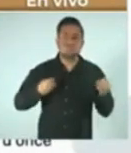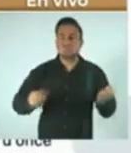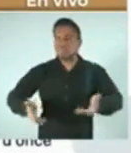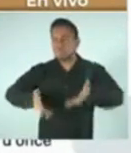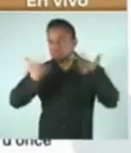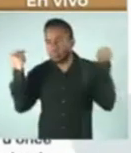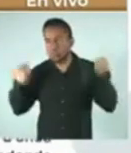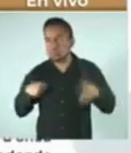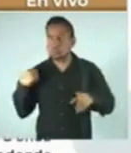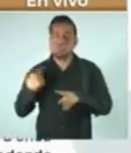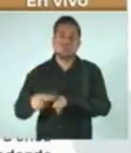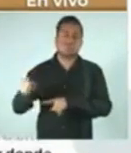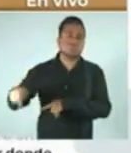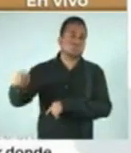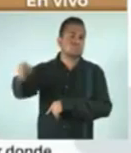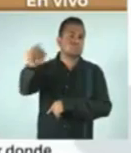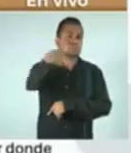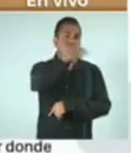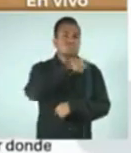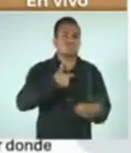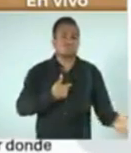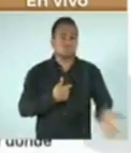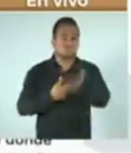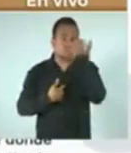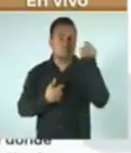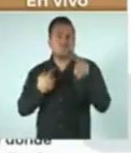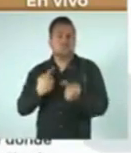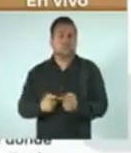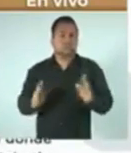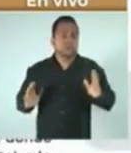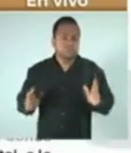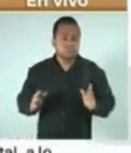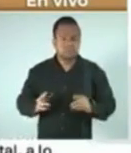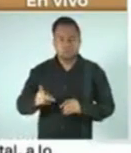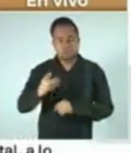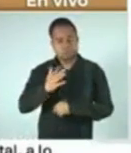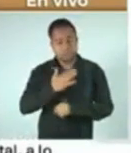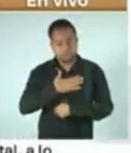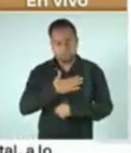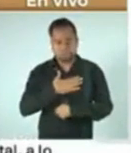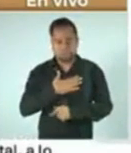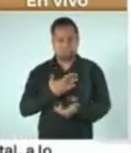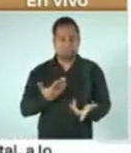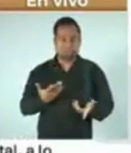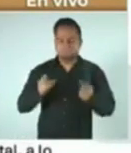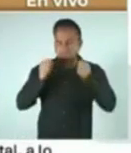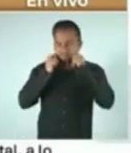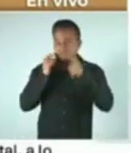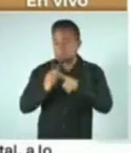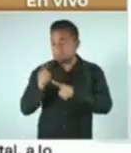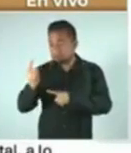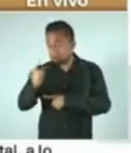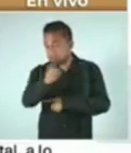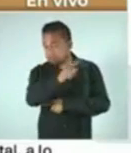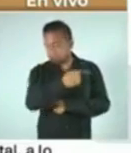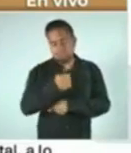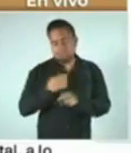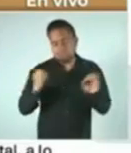fue Teté, dijera, pero pues no. Nosotros no señalamos a nadie en particular, sería